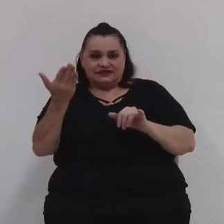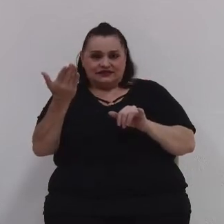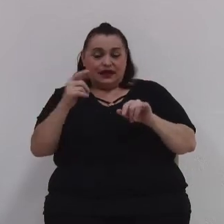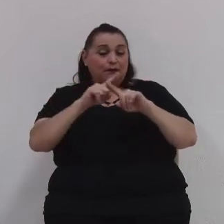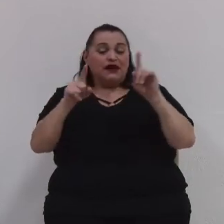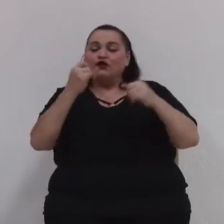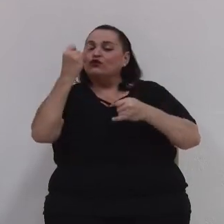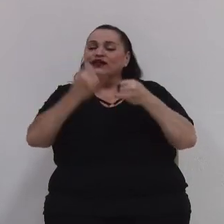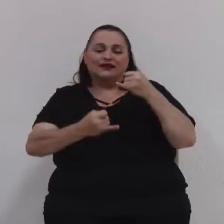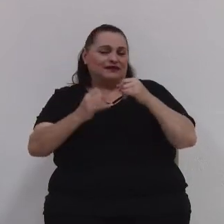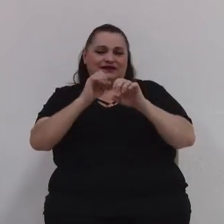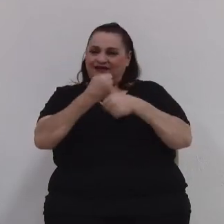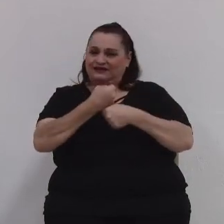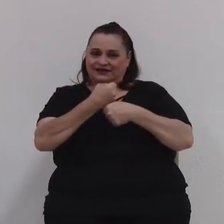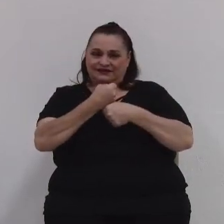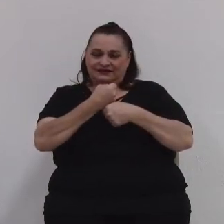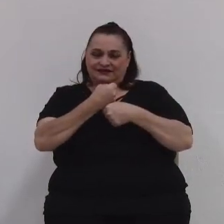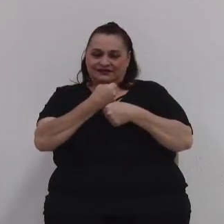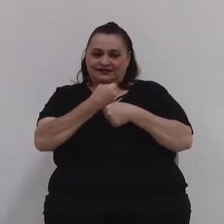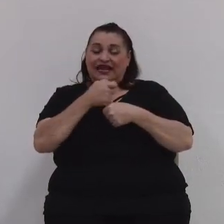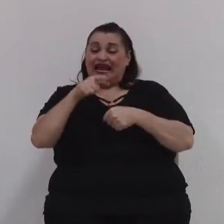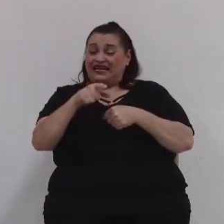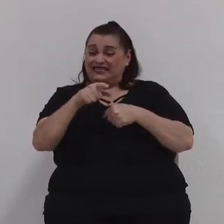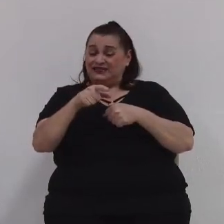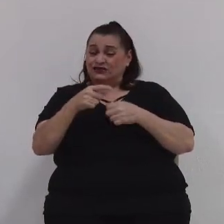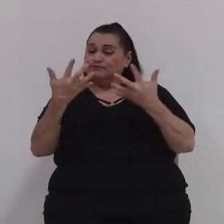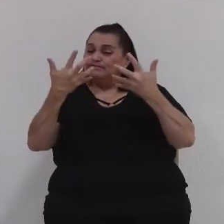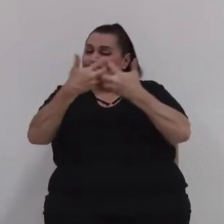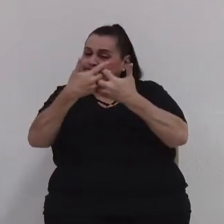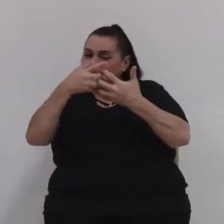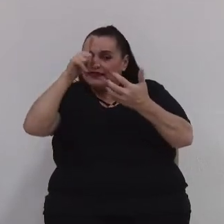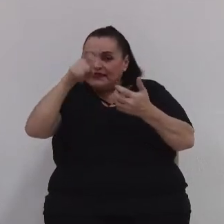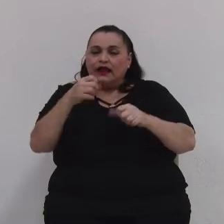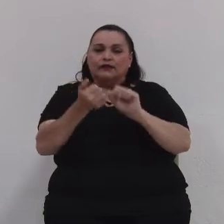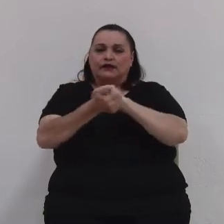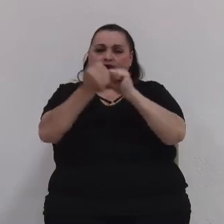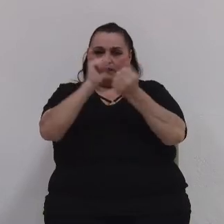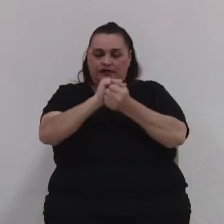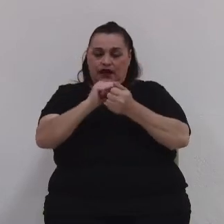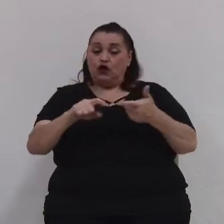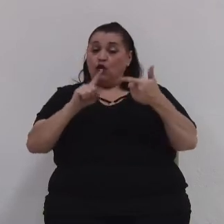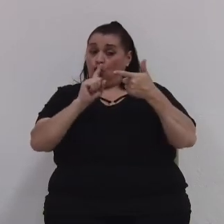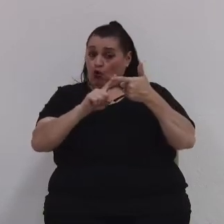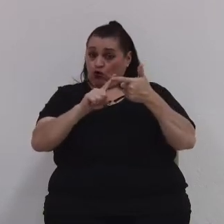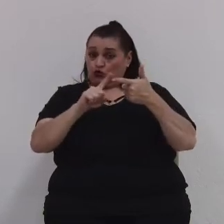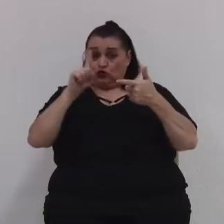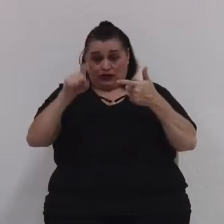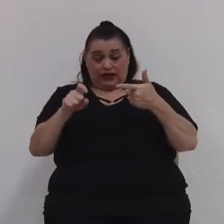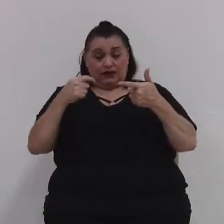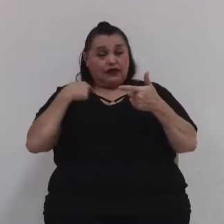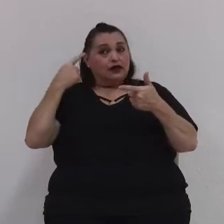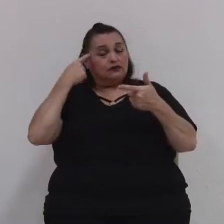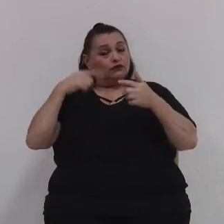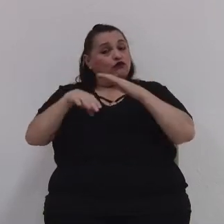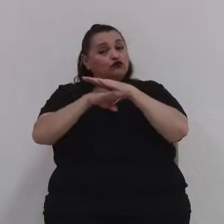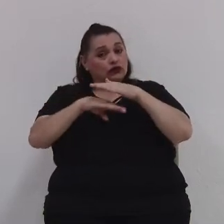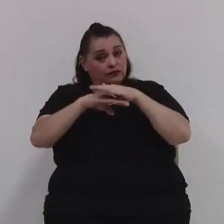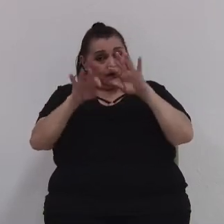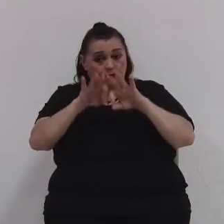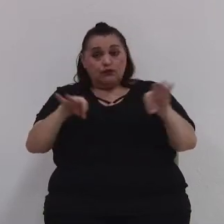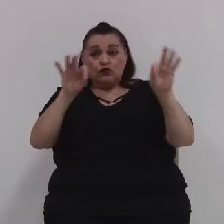no termina de hacerse, y esa ecuación tenemos que cambiarla. La otra ecuación que a mí me parece fundamental que